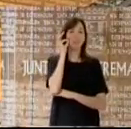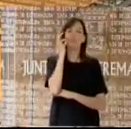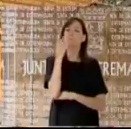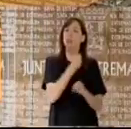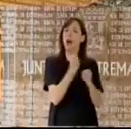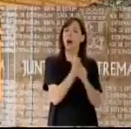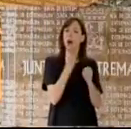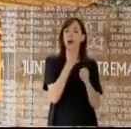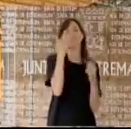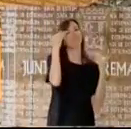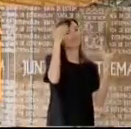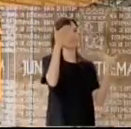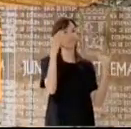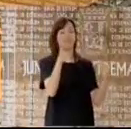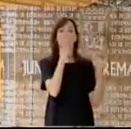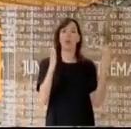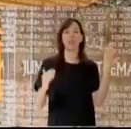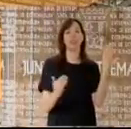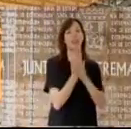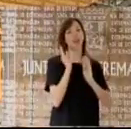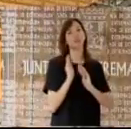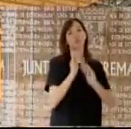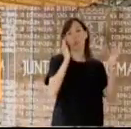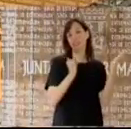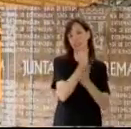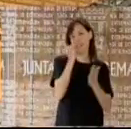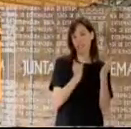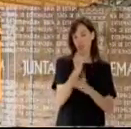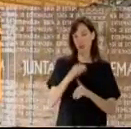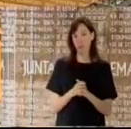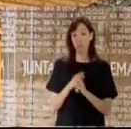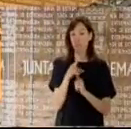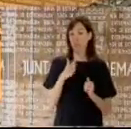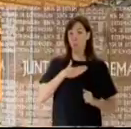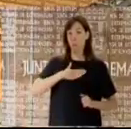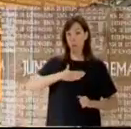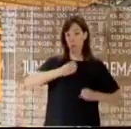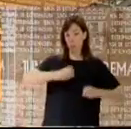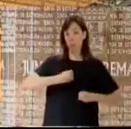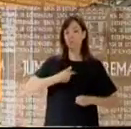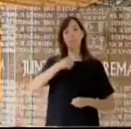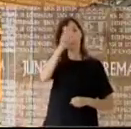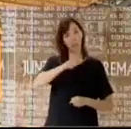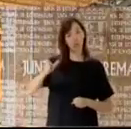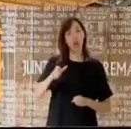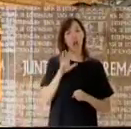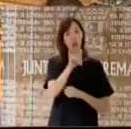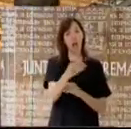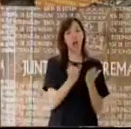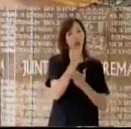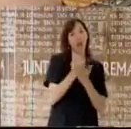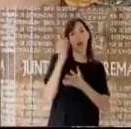trabaja en el campo, porque hoy es San Isidro Labrador y es el patrón de los agricultores y agricultoras,